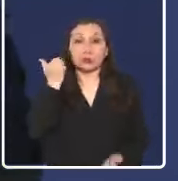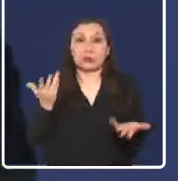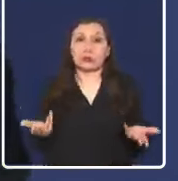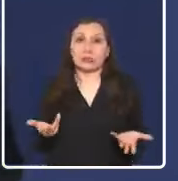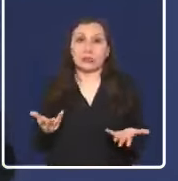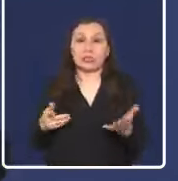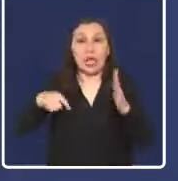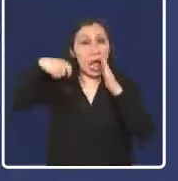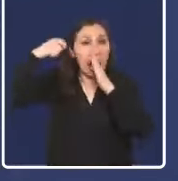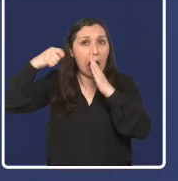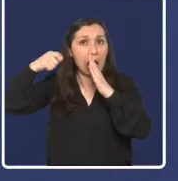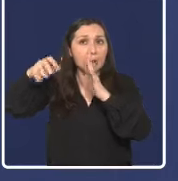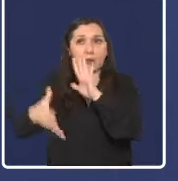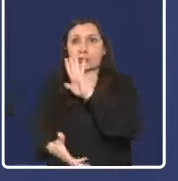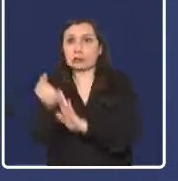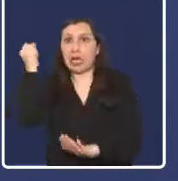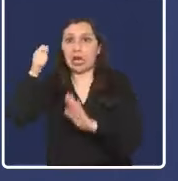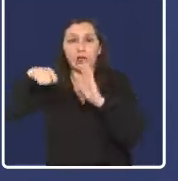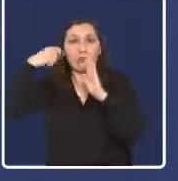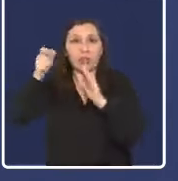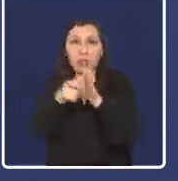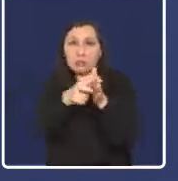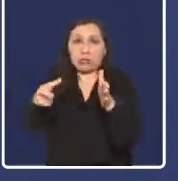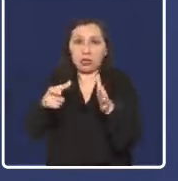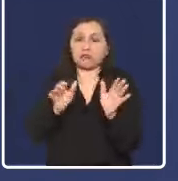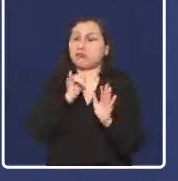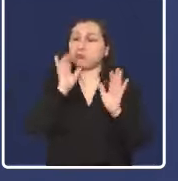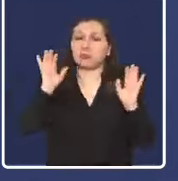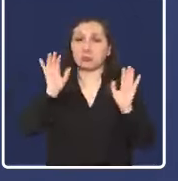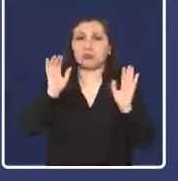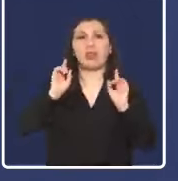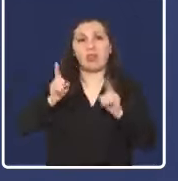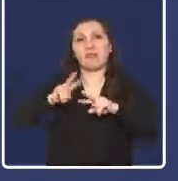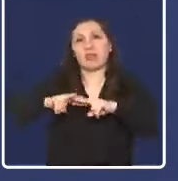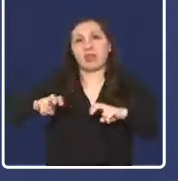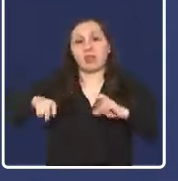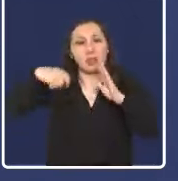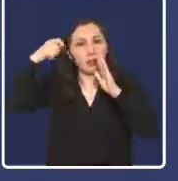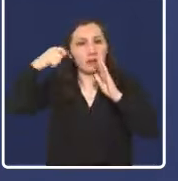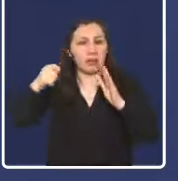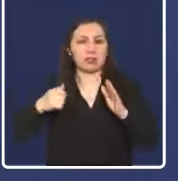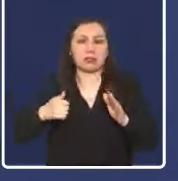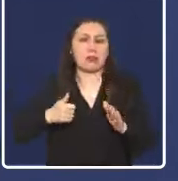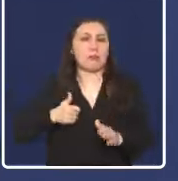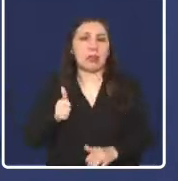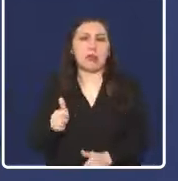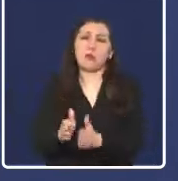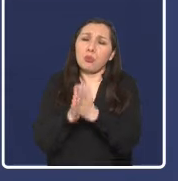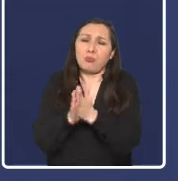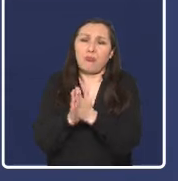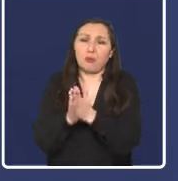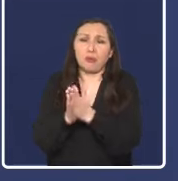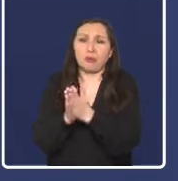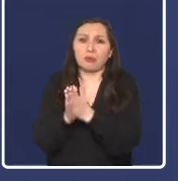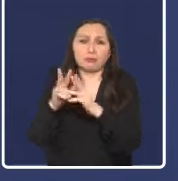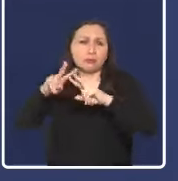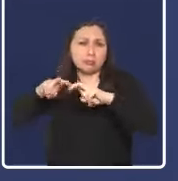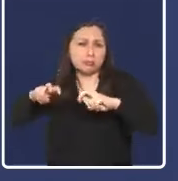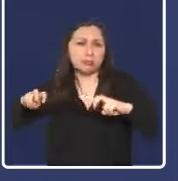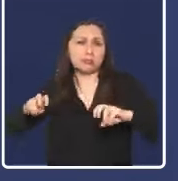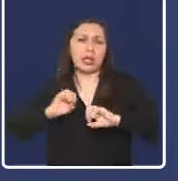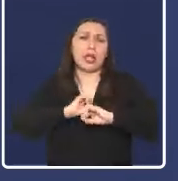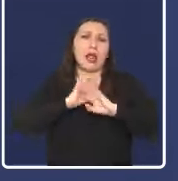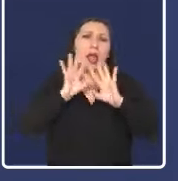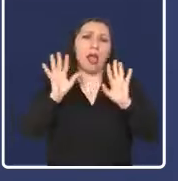si es que las cámaras se sacaron los videos, los cassettes, eso es lo que tiene que realizar la investigación de la policía y que la realice, por favor, para que